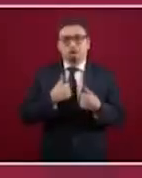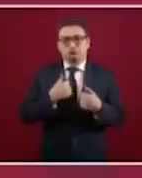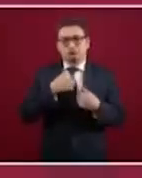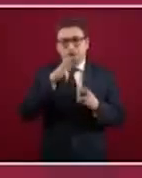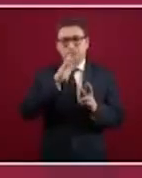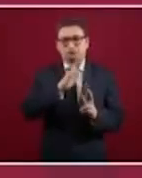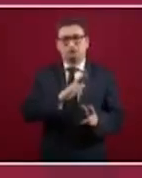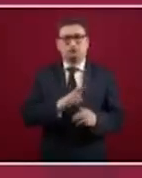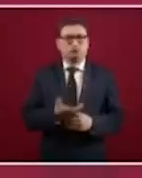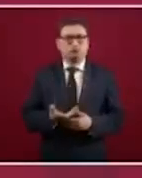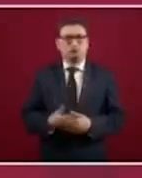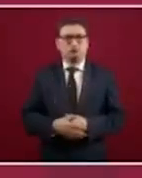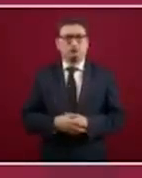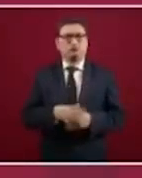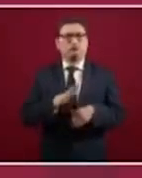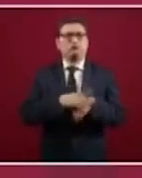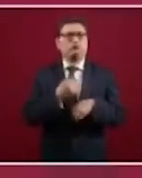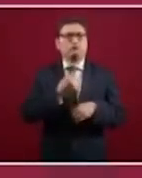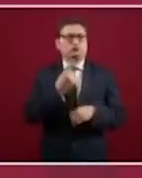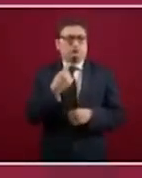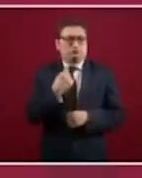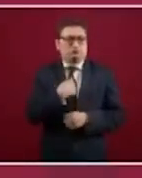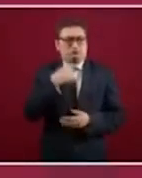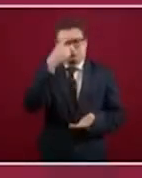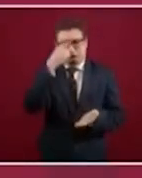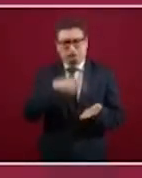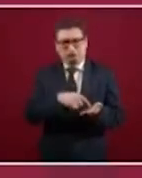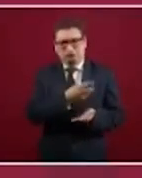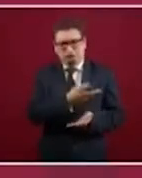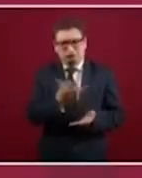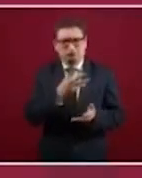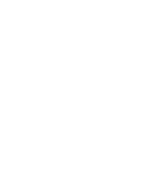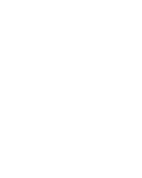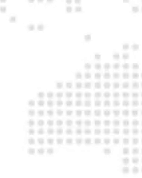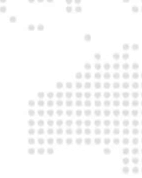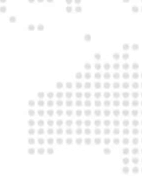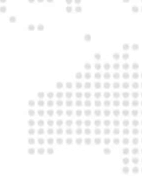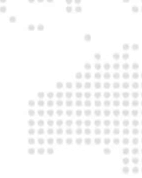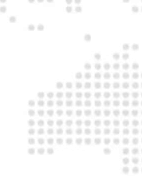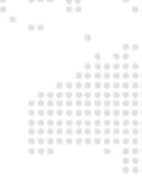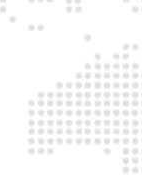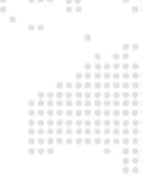respaldo porque creo que eso es lo que conviene